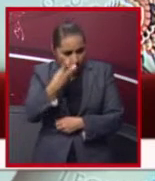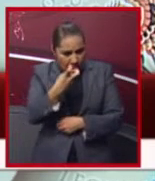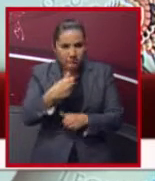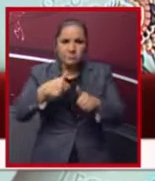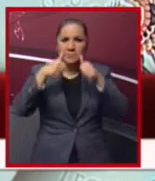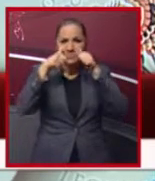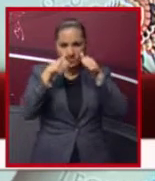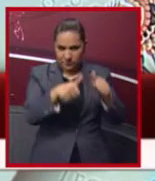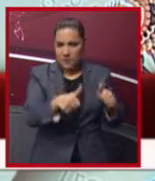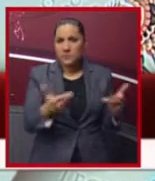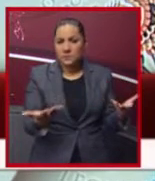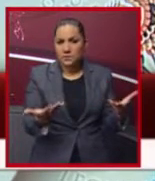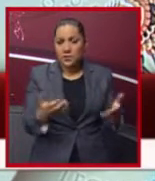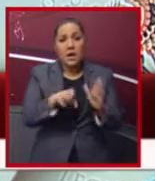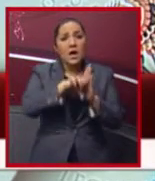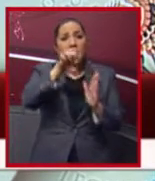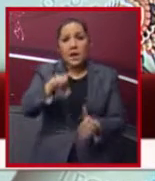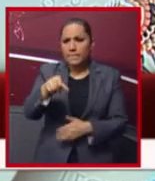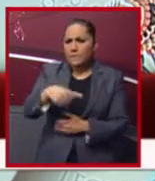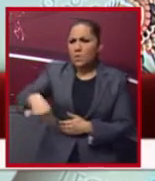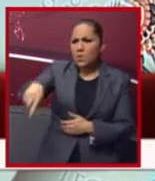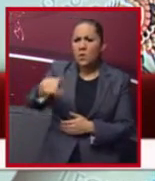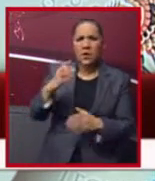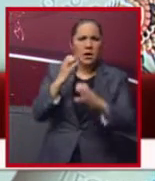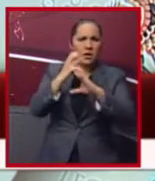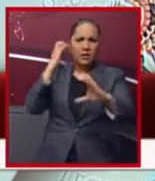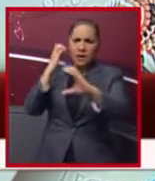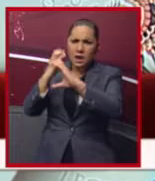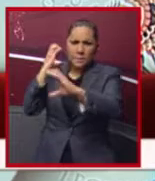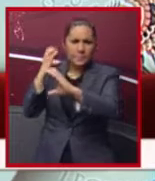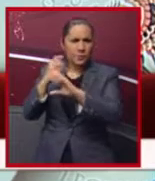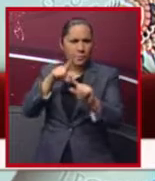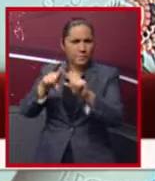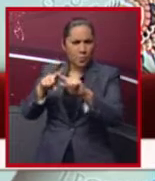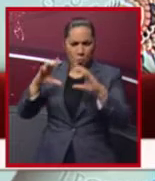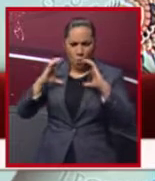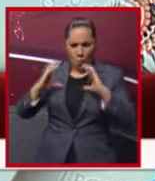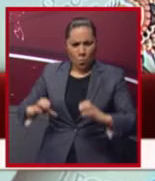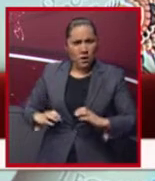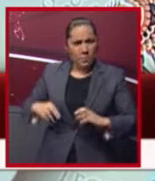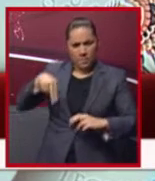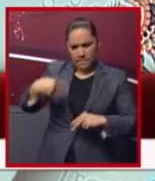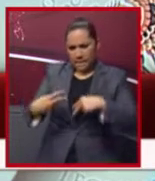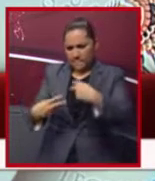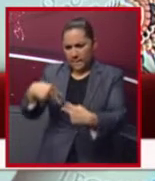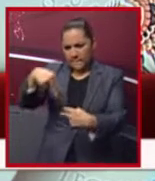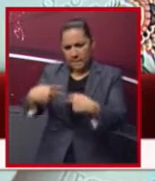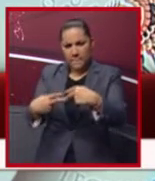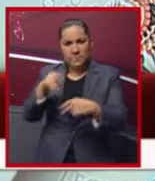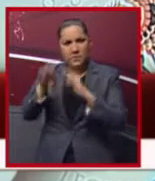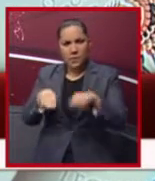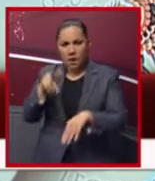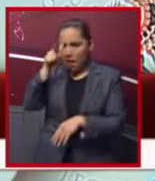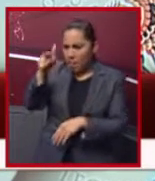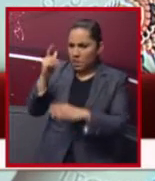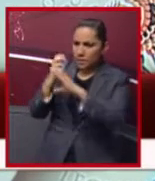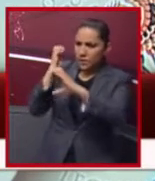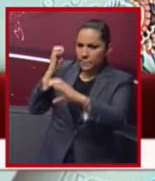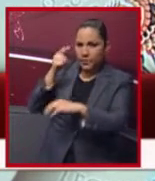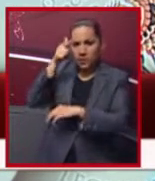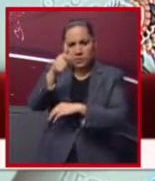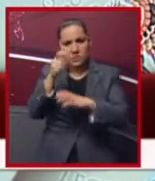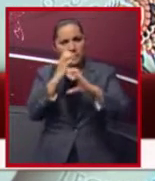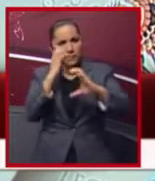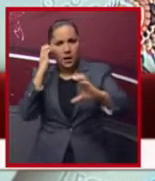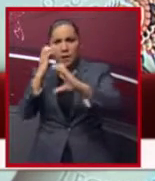olvido casos como el de los tráilers con cajas llenas de cuerpos que aparecieron por todo México.